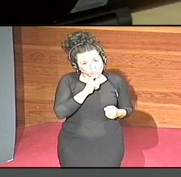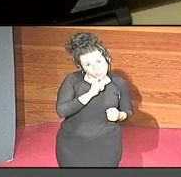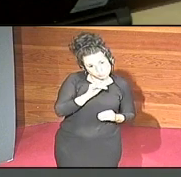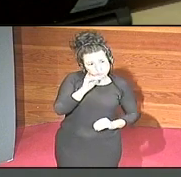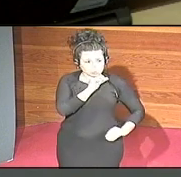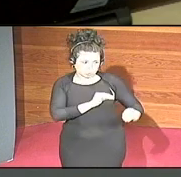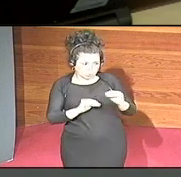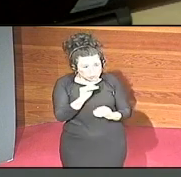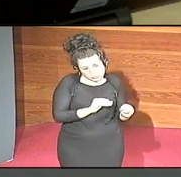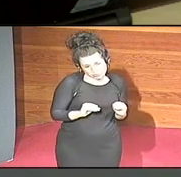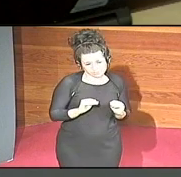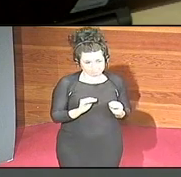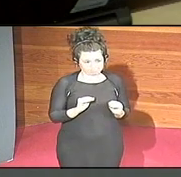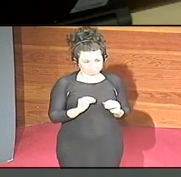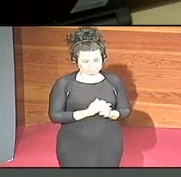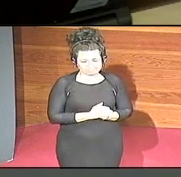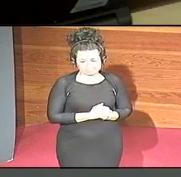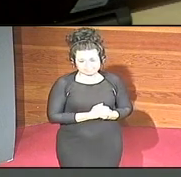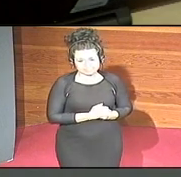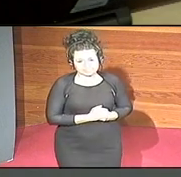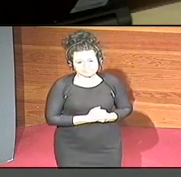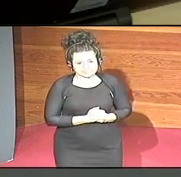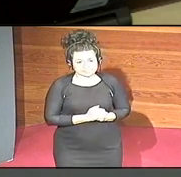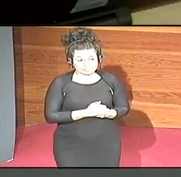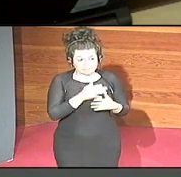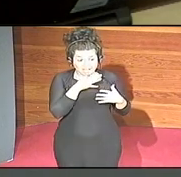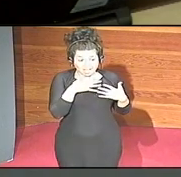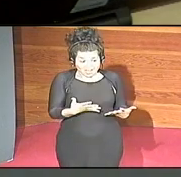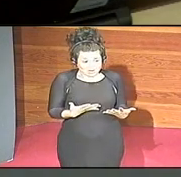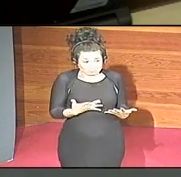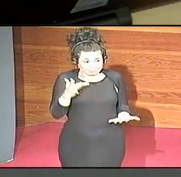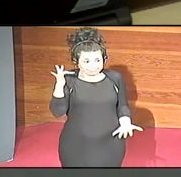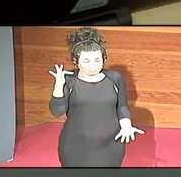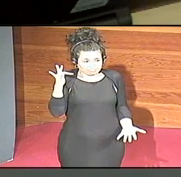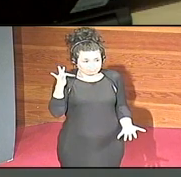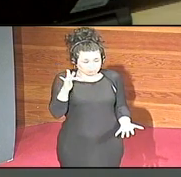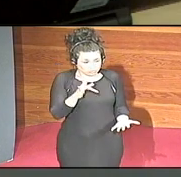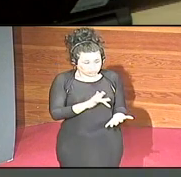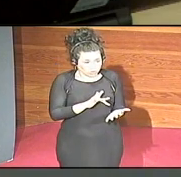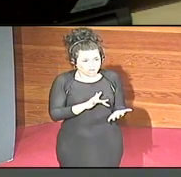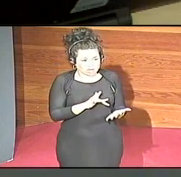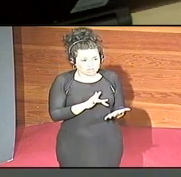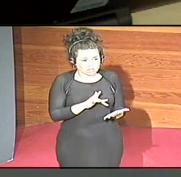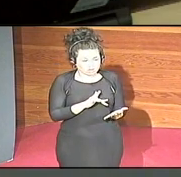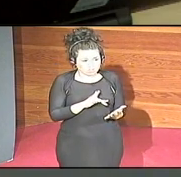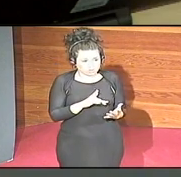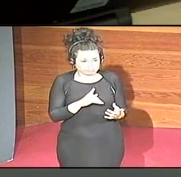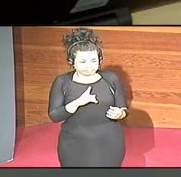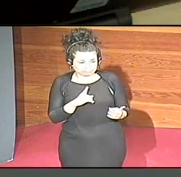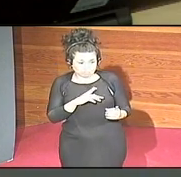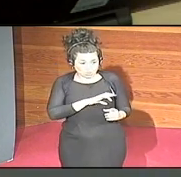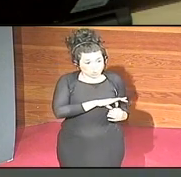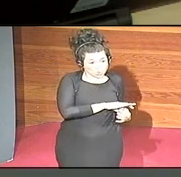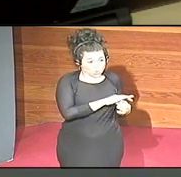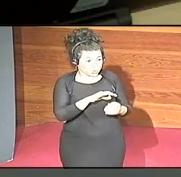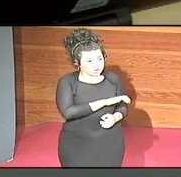podemos solucionar esto. Esta vez se han encontrado con un frente bastante unido en la Unión